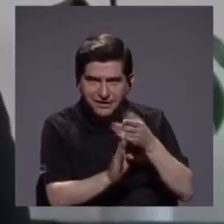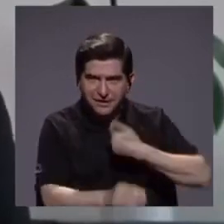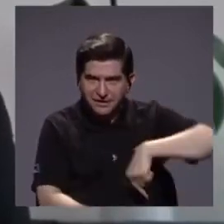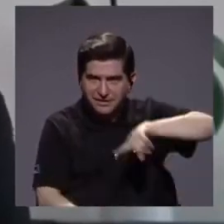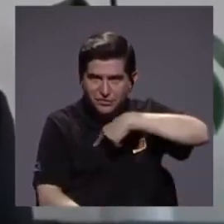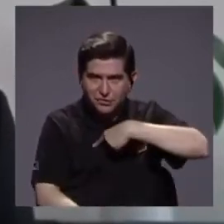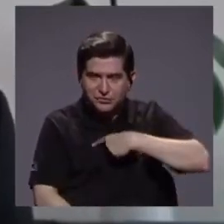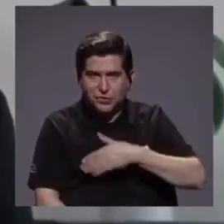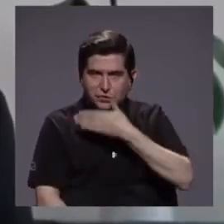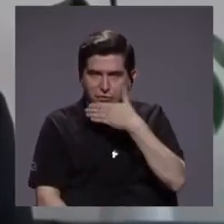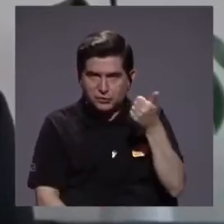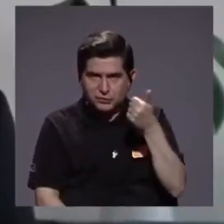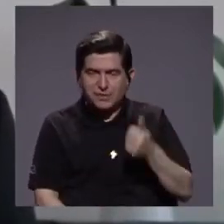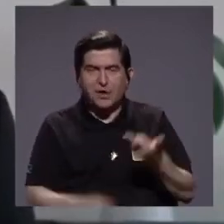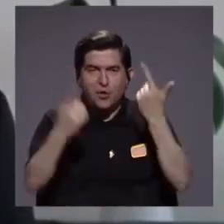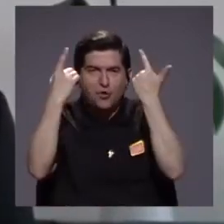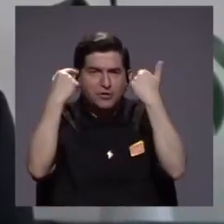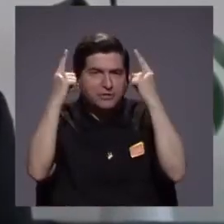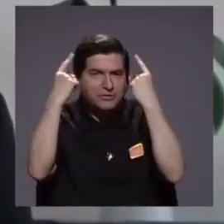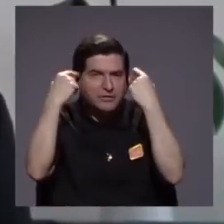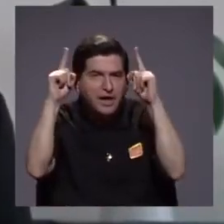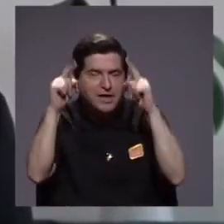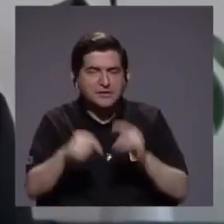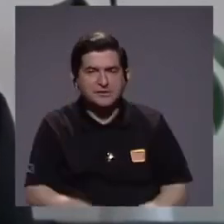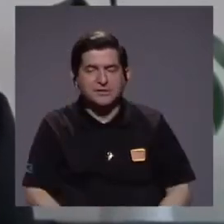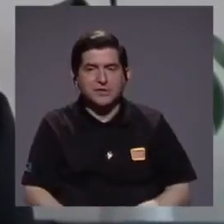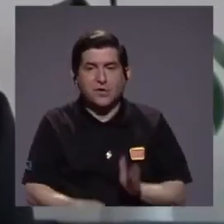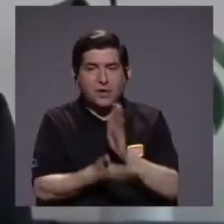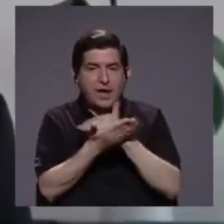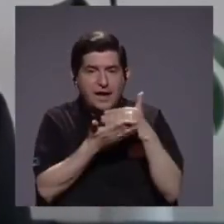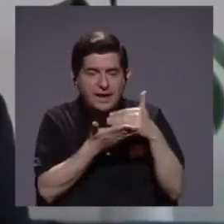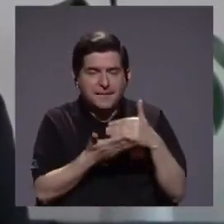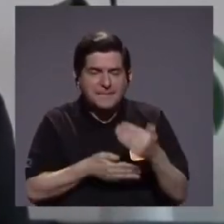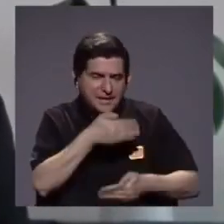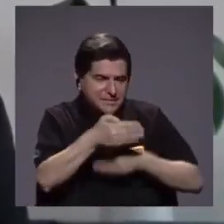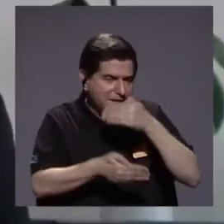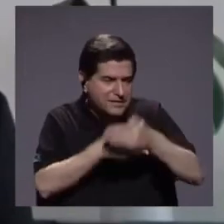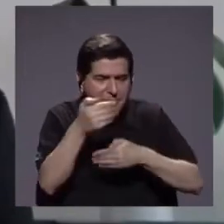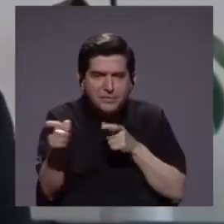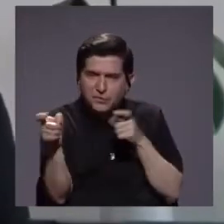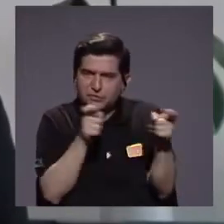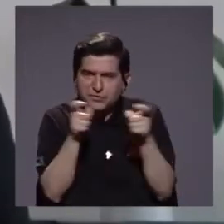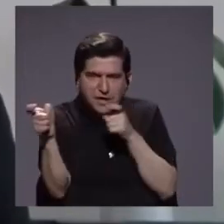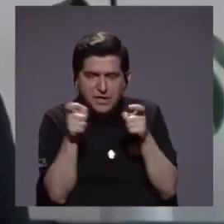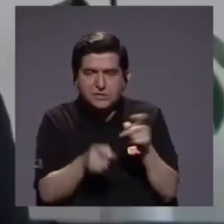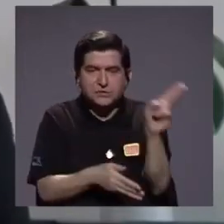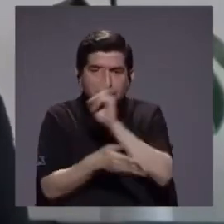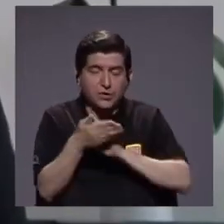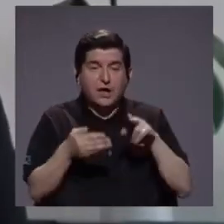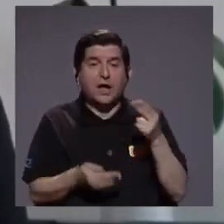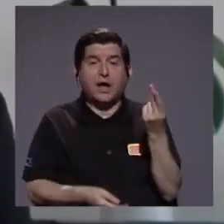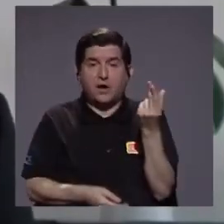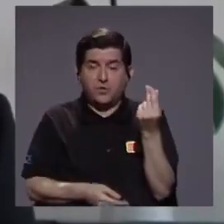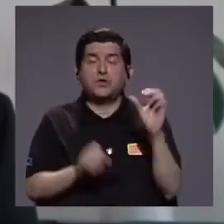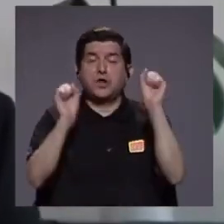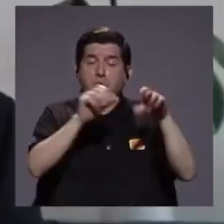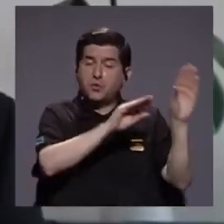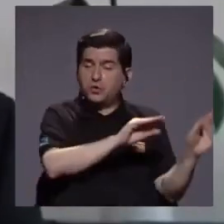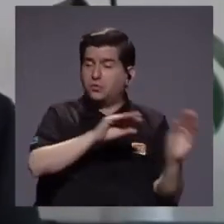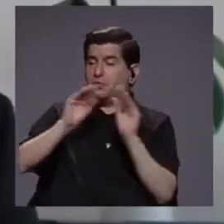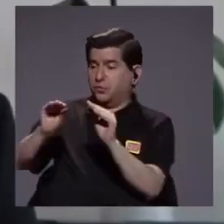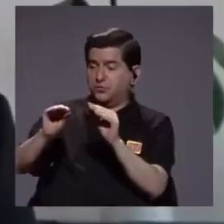logramos mejorar la eficiencia en la parte burocrática, administrativa de la universidad, esos recursos se pueden